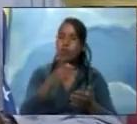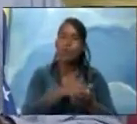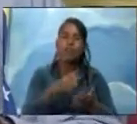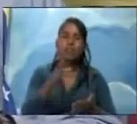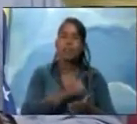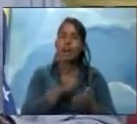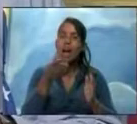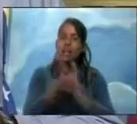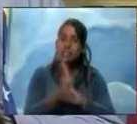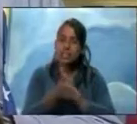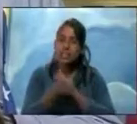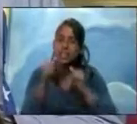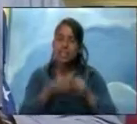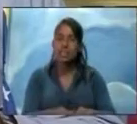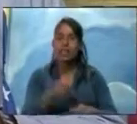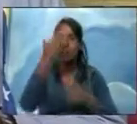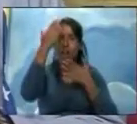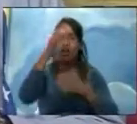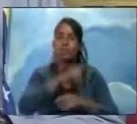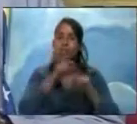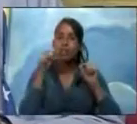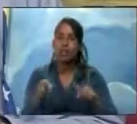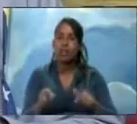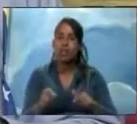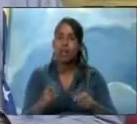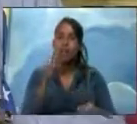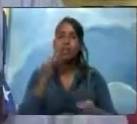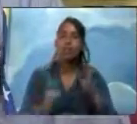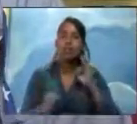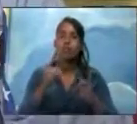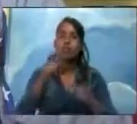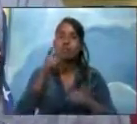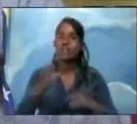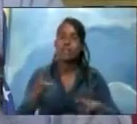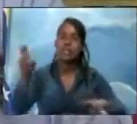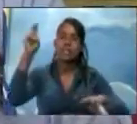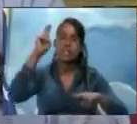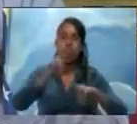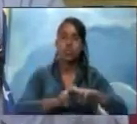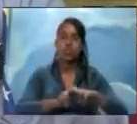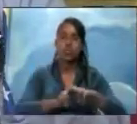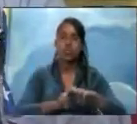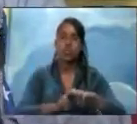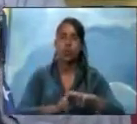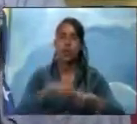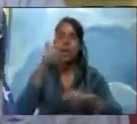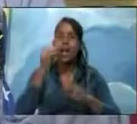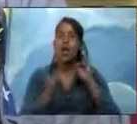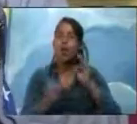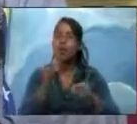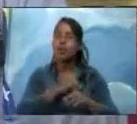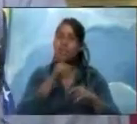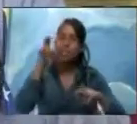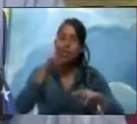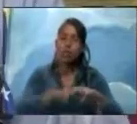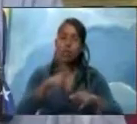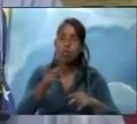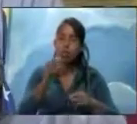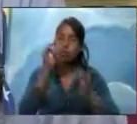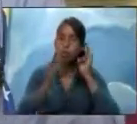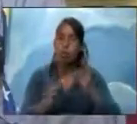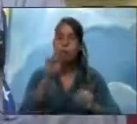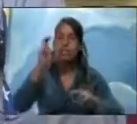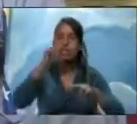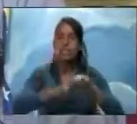millones asistían delante de él. El juez se sentó. Wow, el juez se sentó, y cuando un juez se